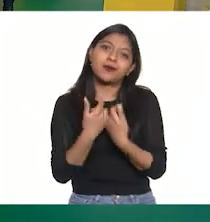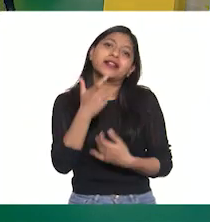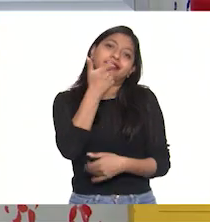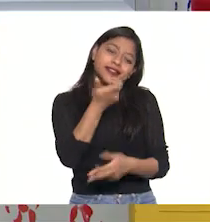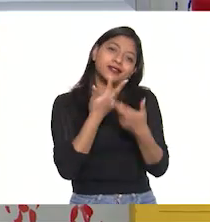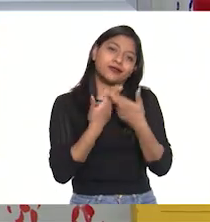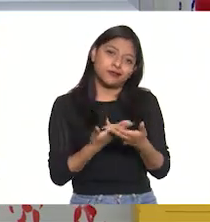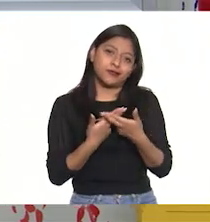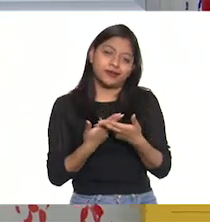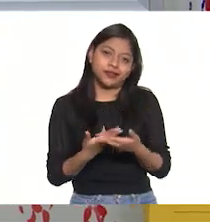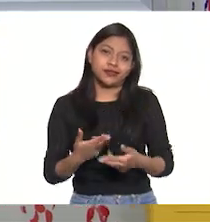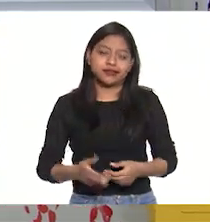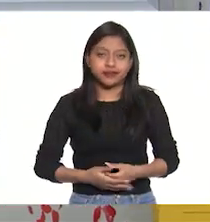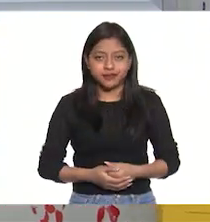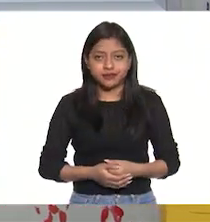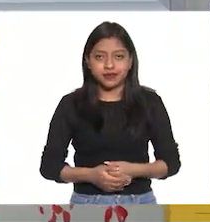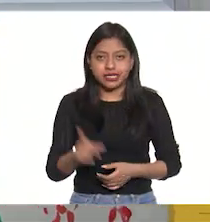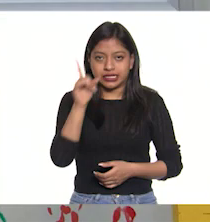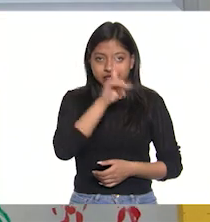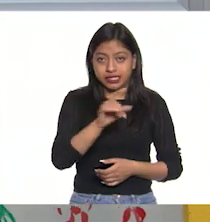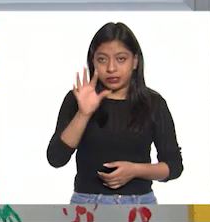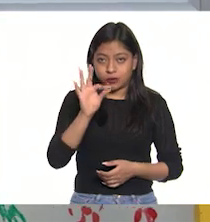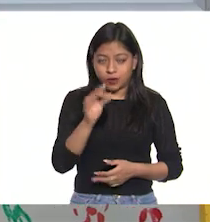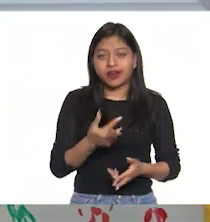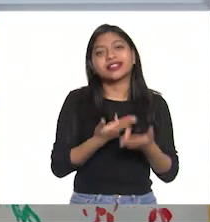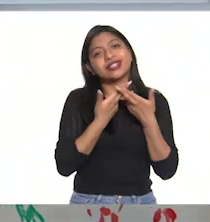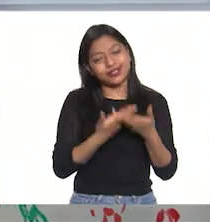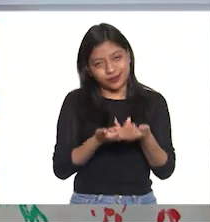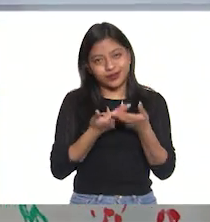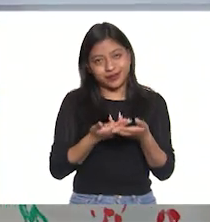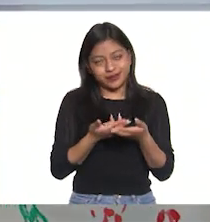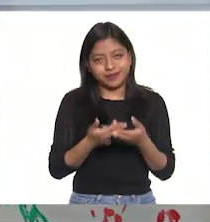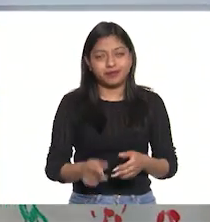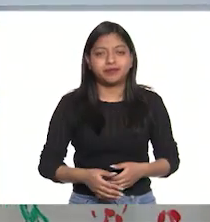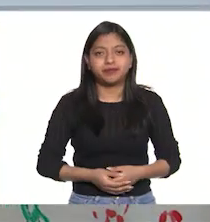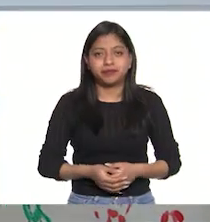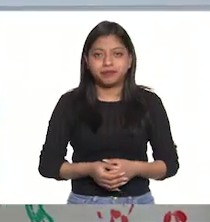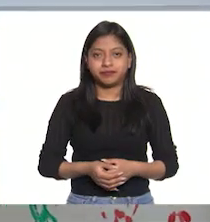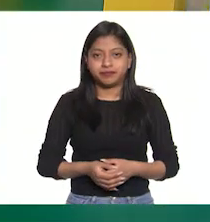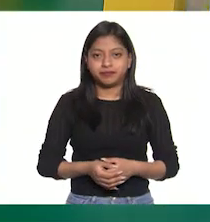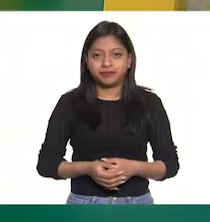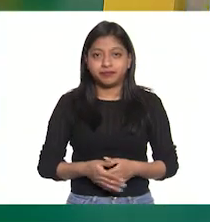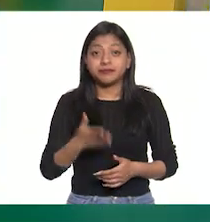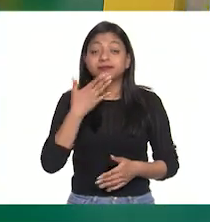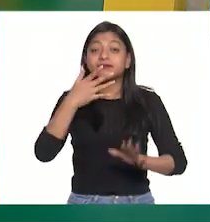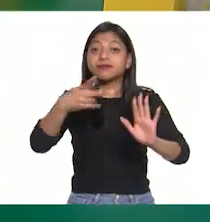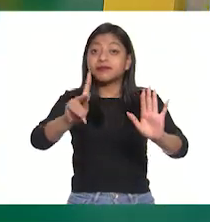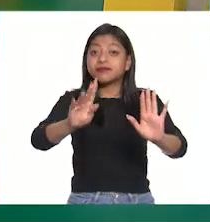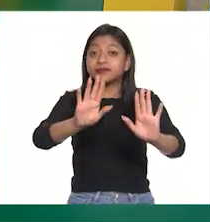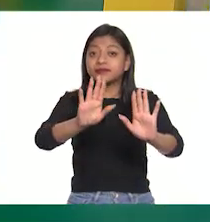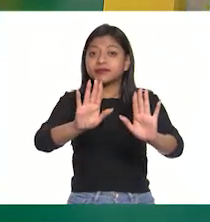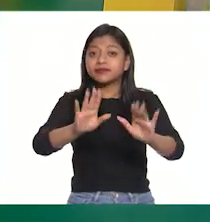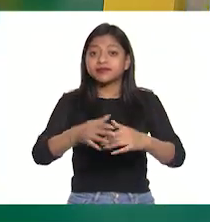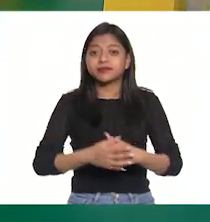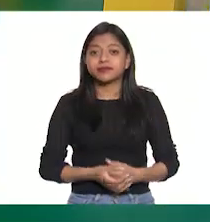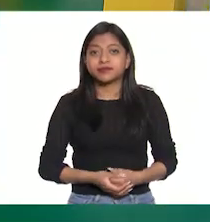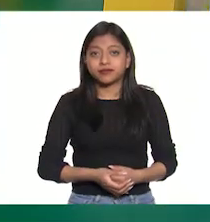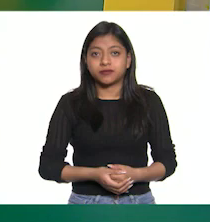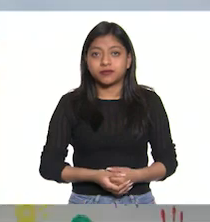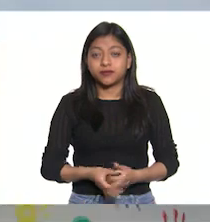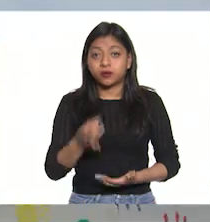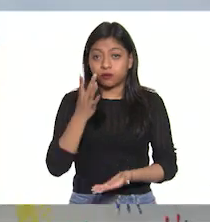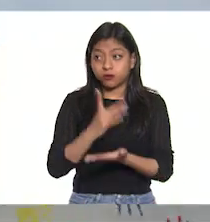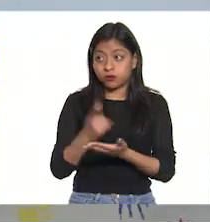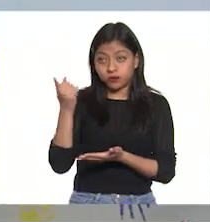le va a sobrar los 140 pesos, niñas y niños, muy bien. Y, pero no únicamente hicieron